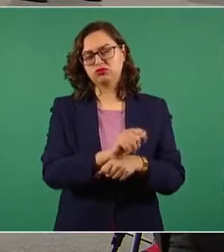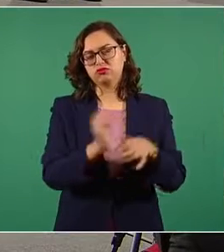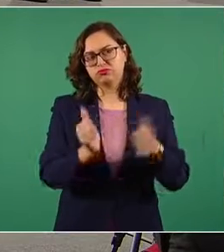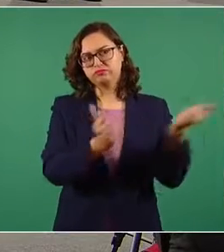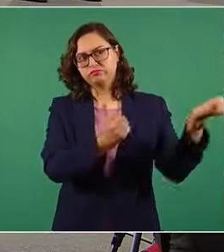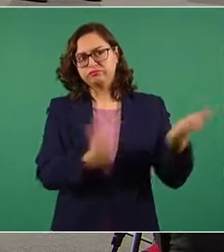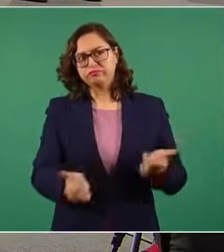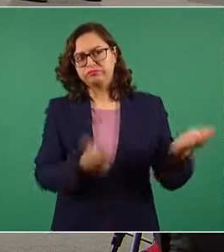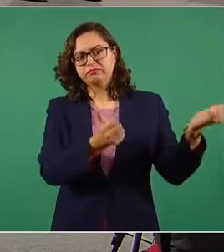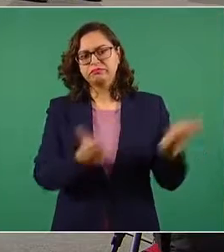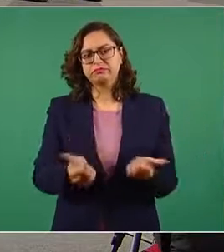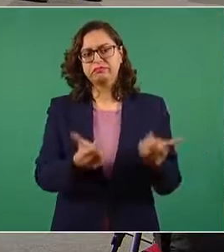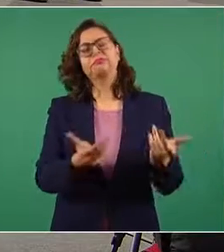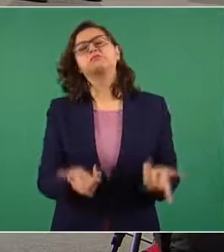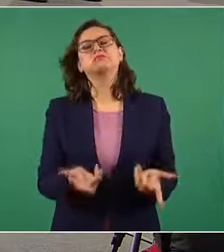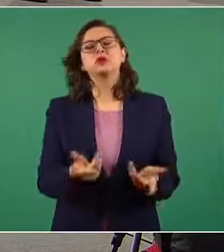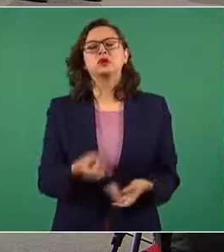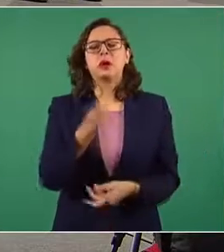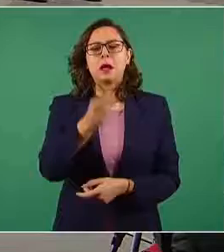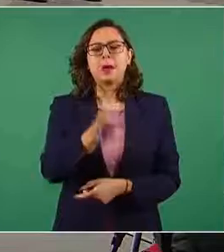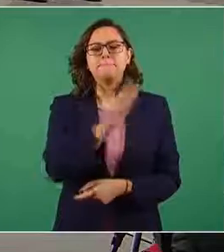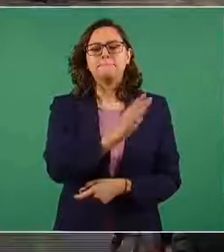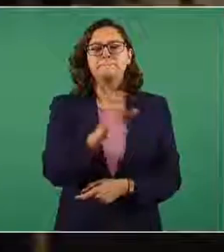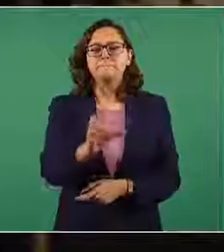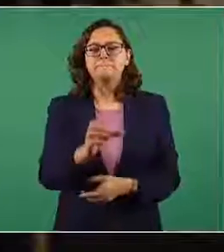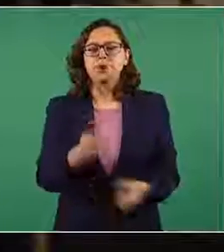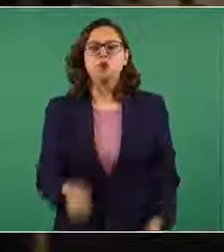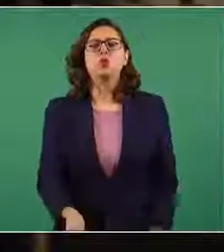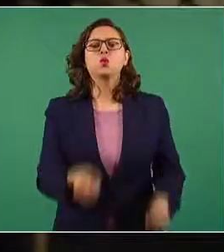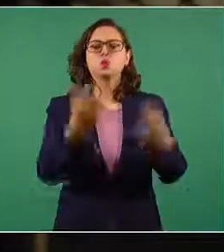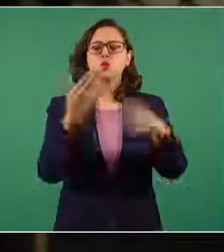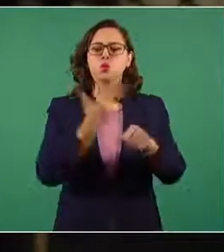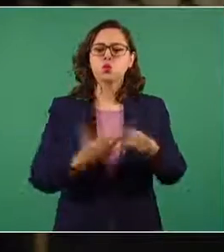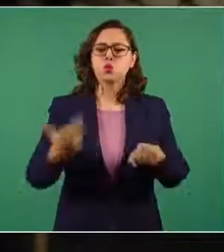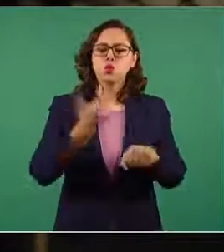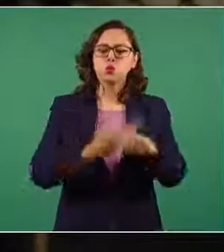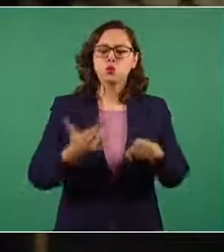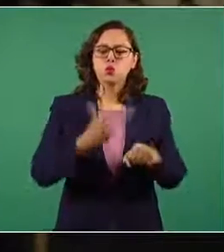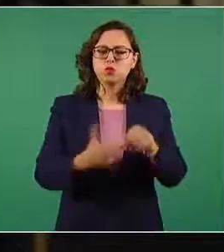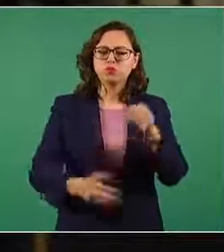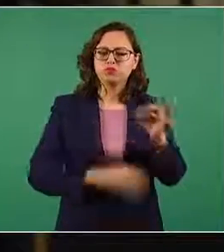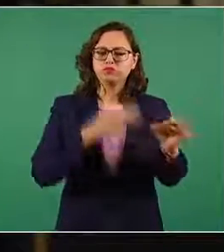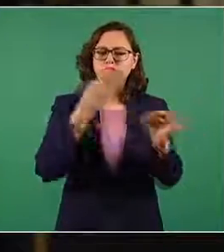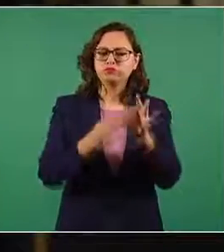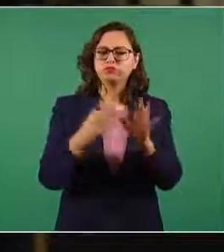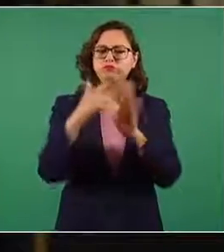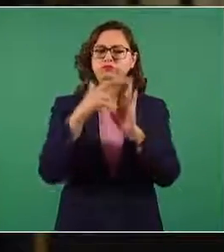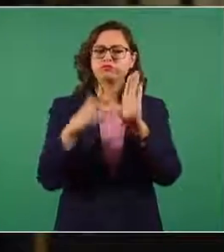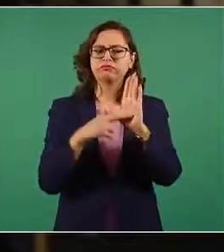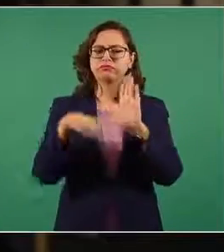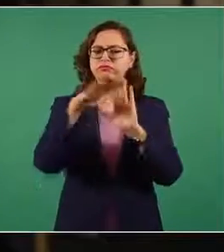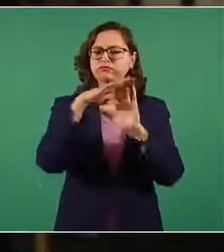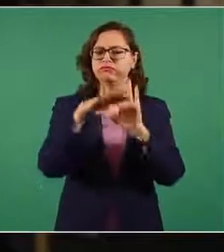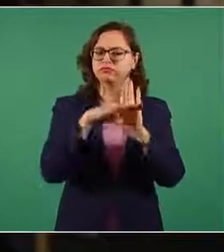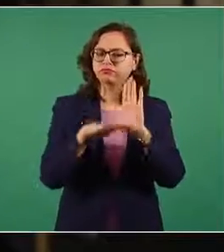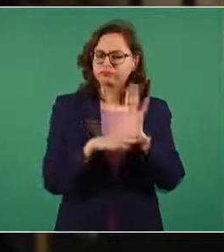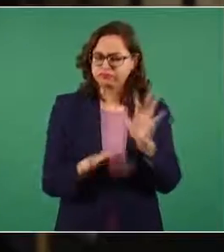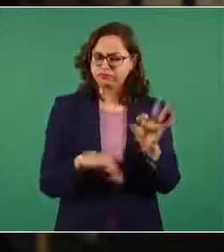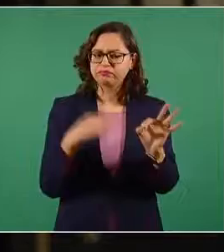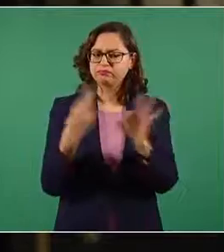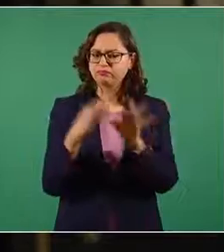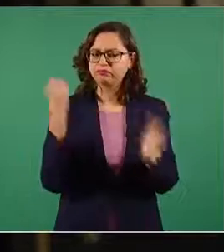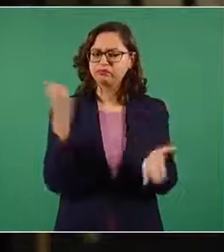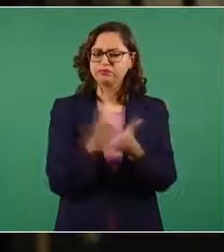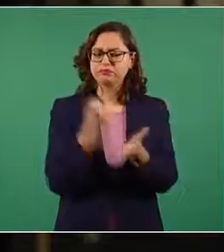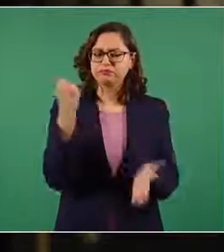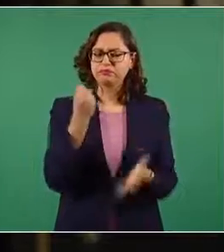si tiene el dato de cuántos se estiman que se van a regularizar, qué características deben de cumplir estos autos para ser